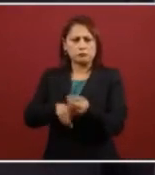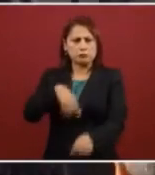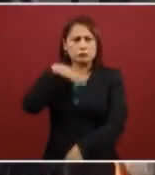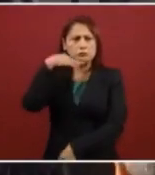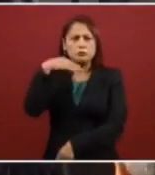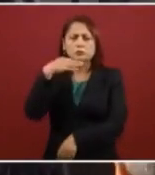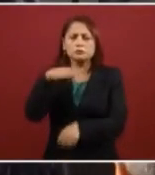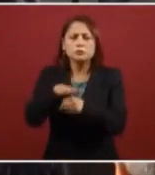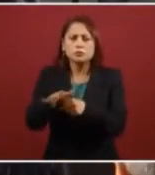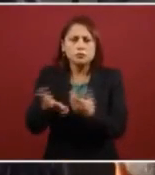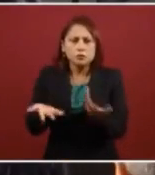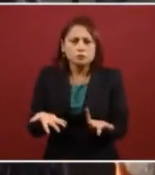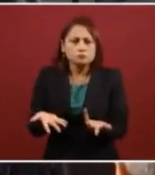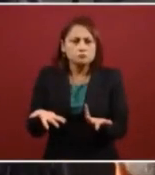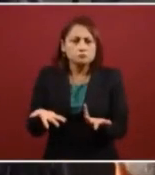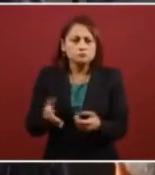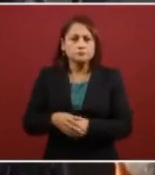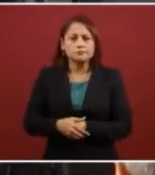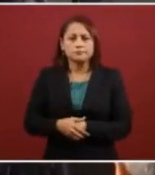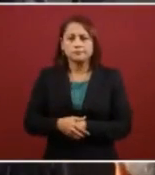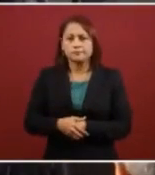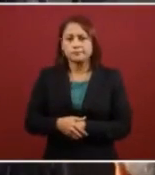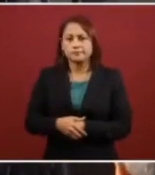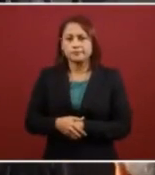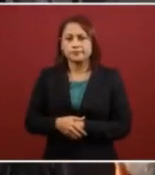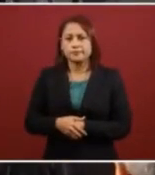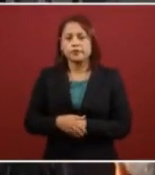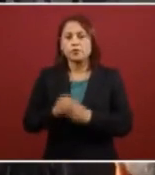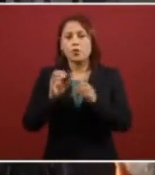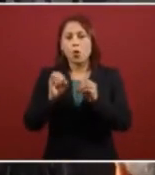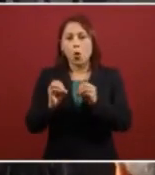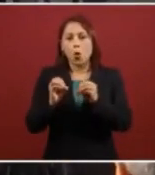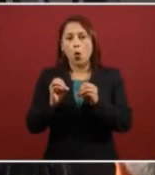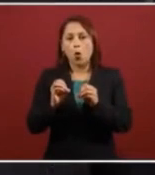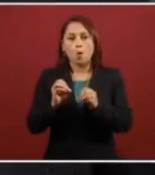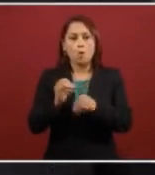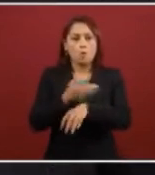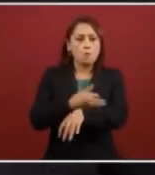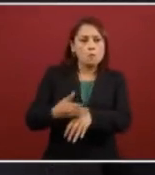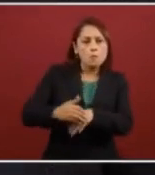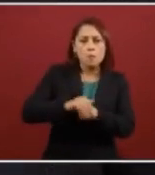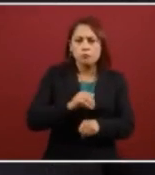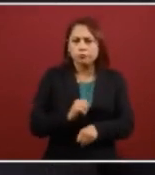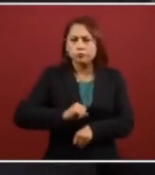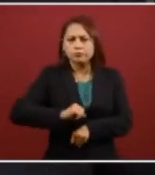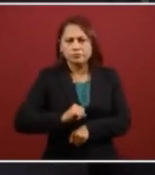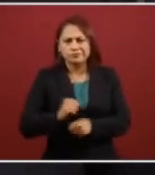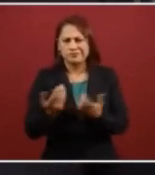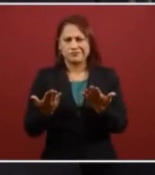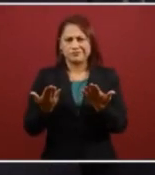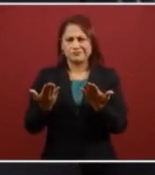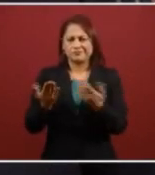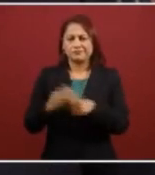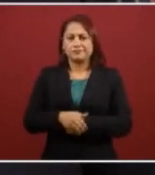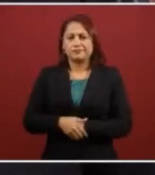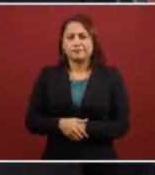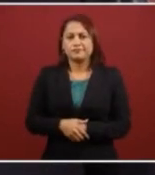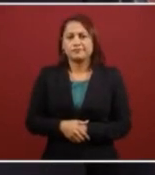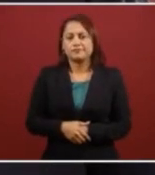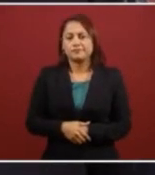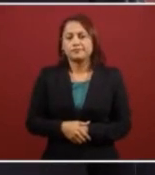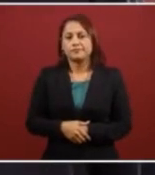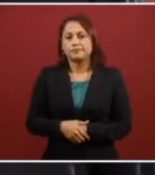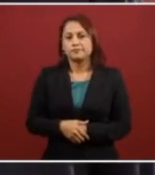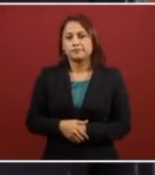corruption or de nepotismo? Of nepotism. El que that